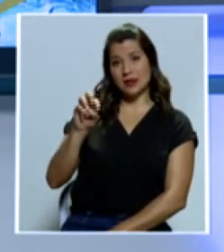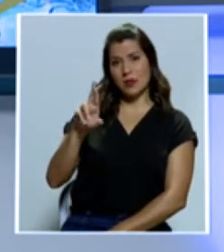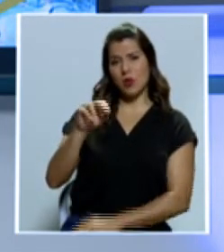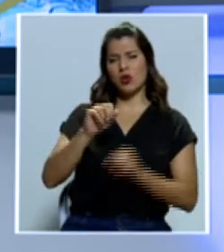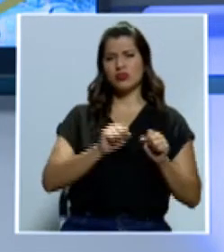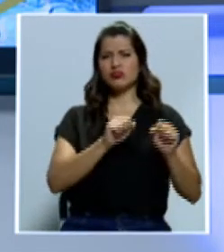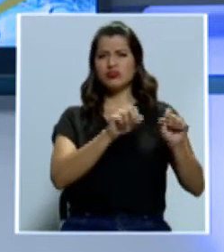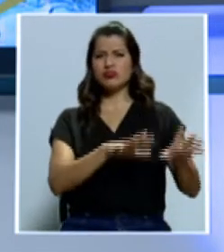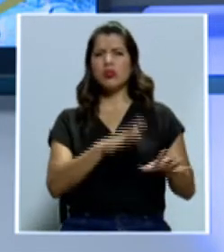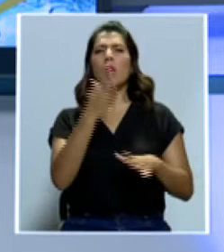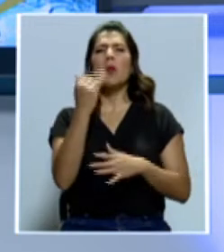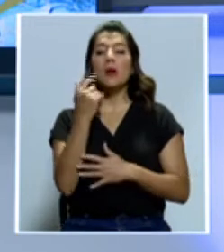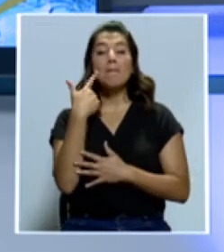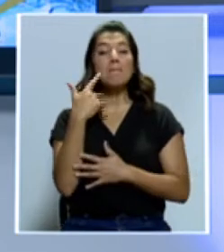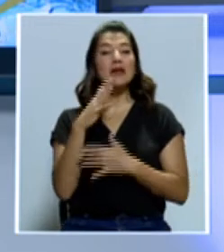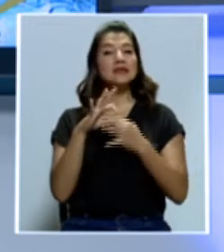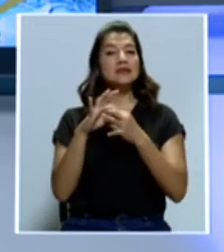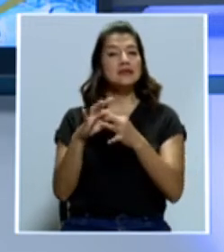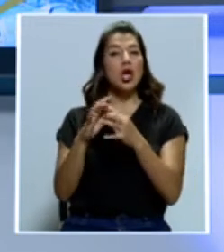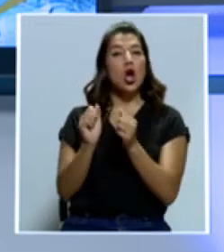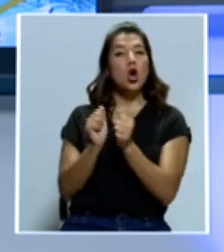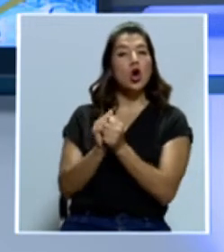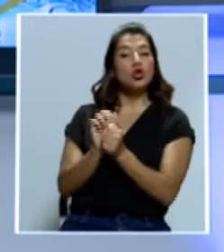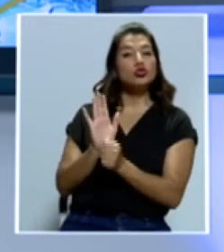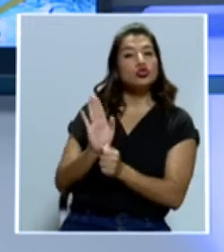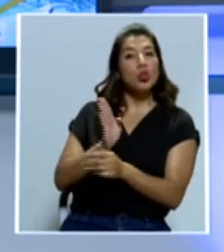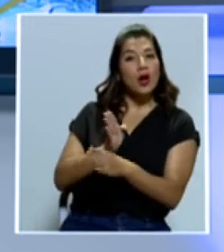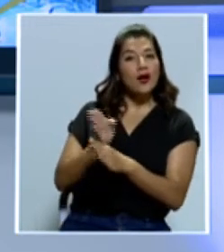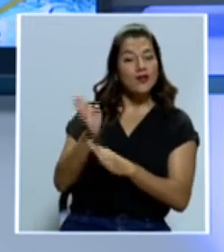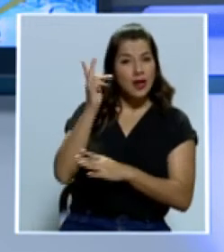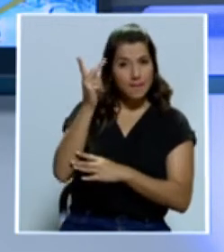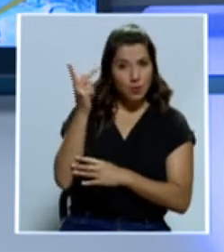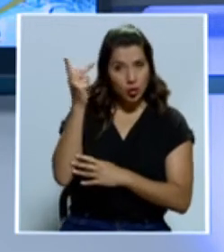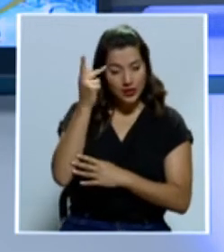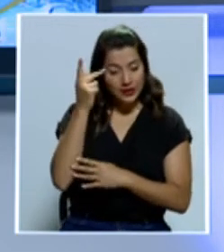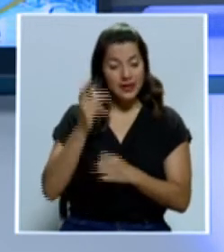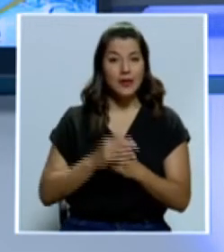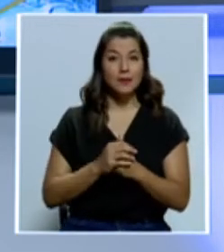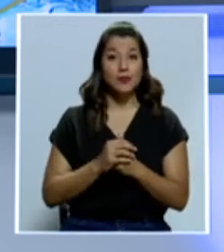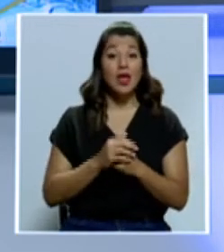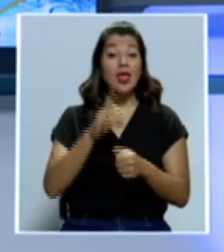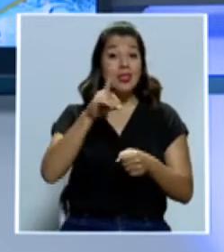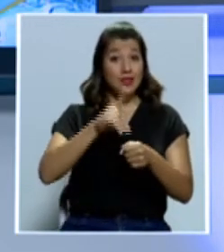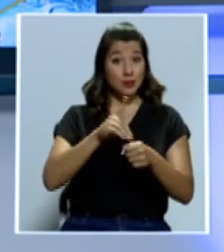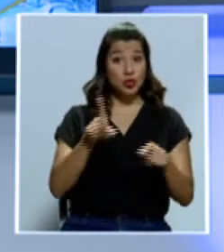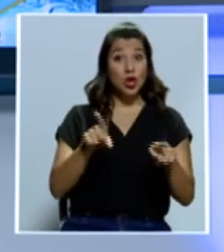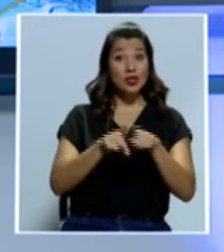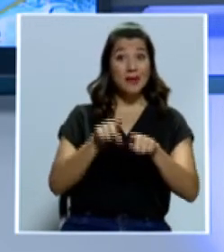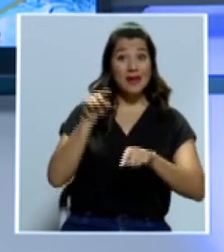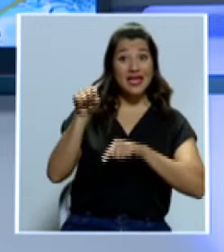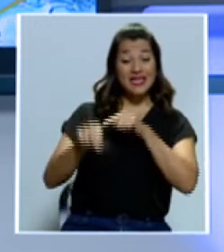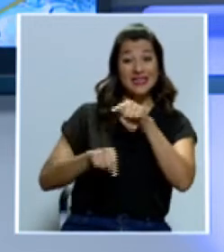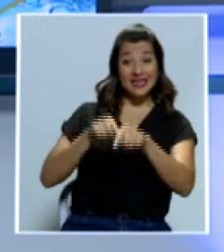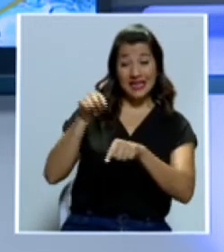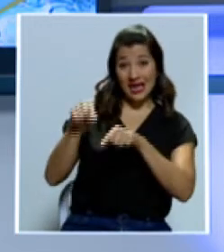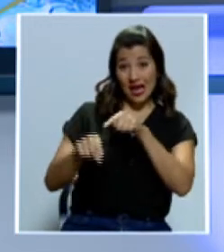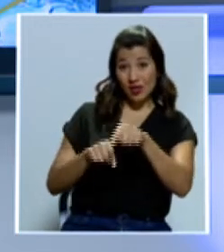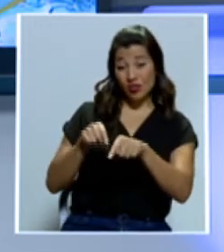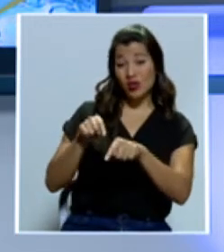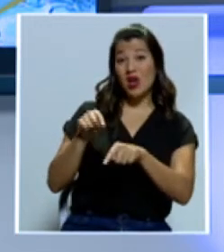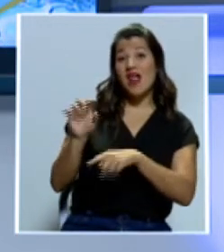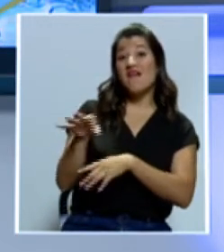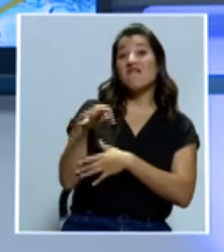políticas, así como el desorden dentro del gabinete. Los legisladores criticaron también el manejo que está dando el